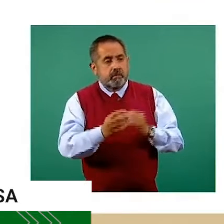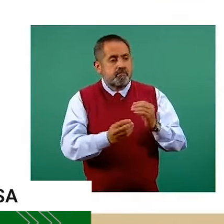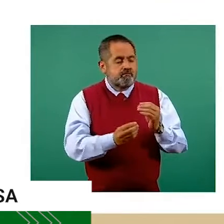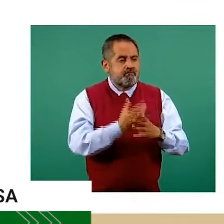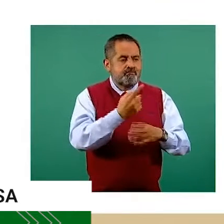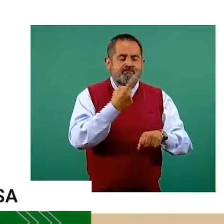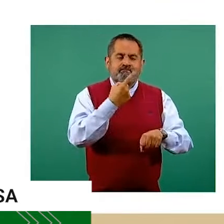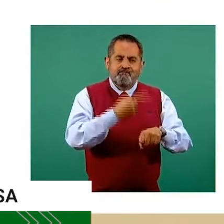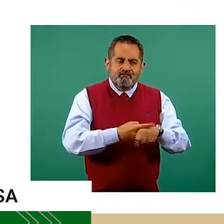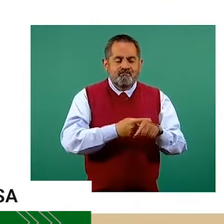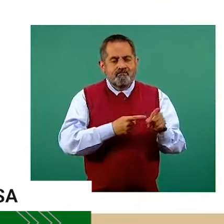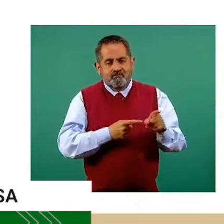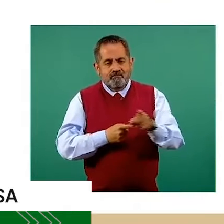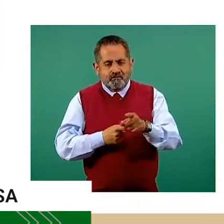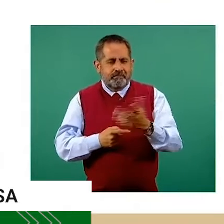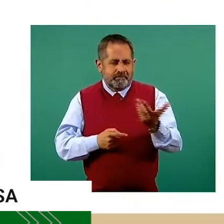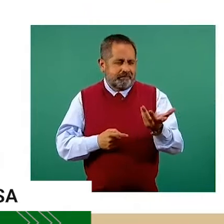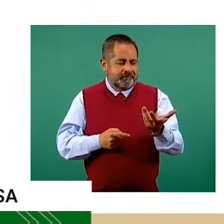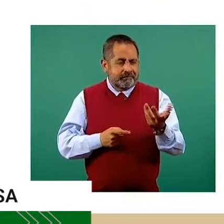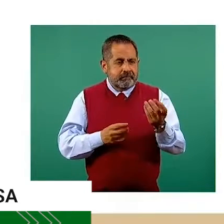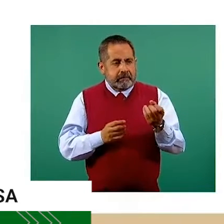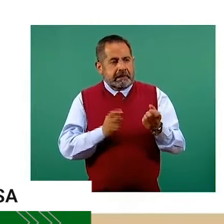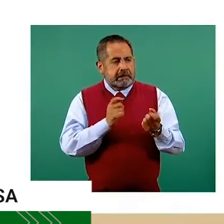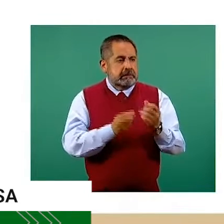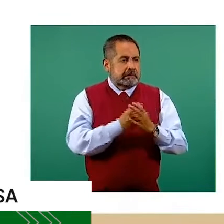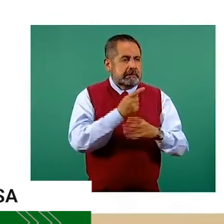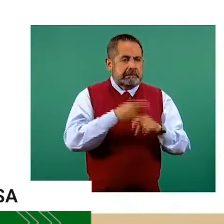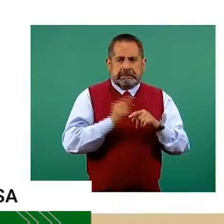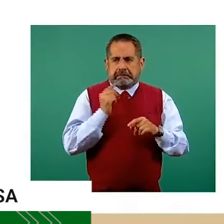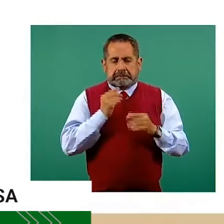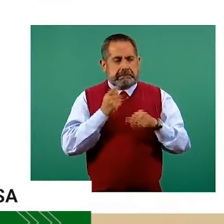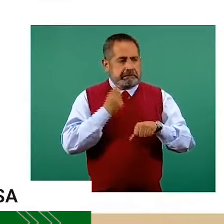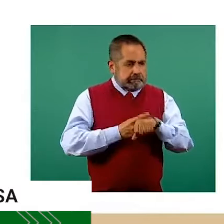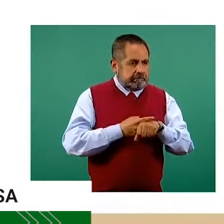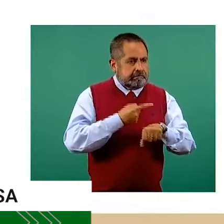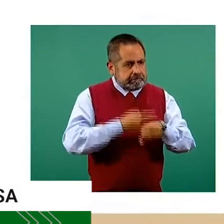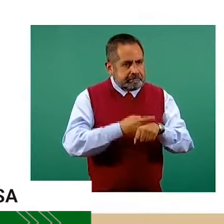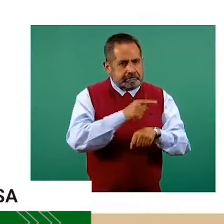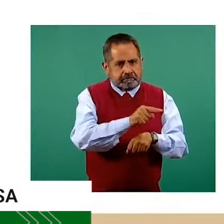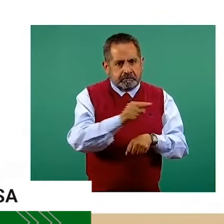suman 16.963 y el caso total de estimados es de